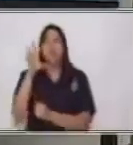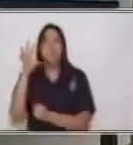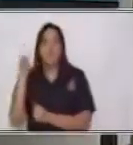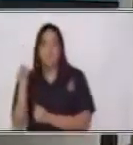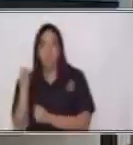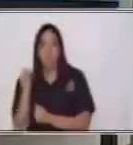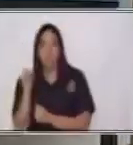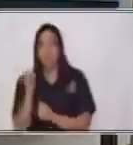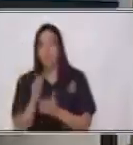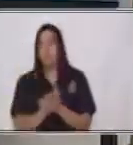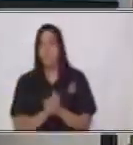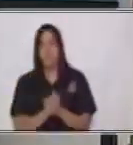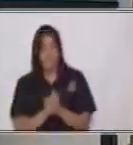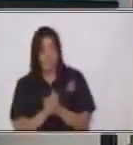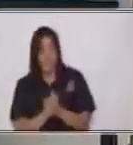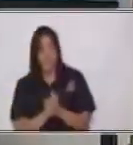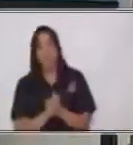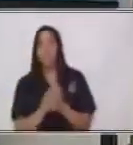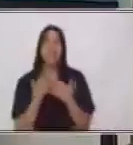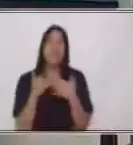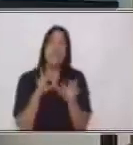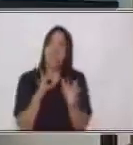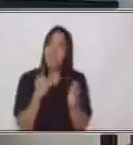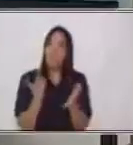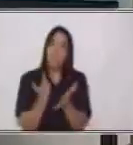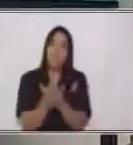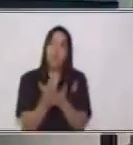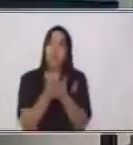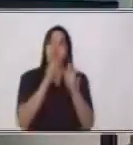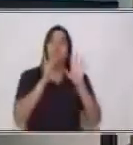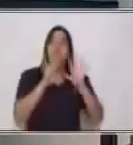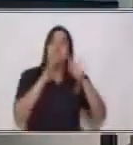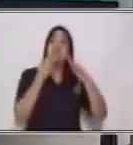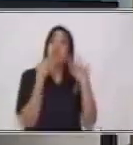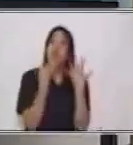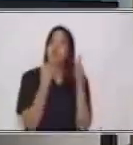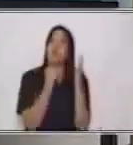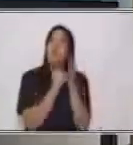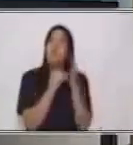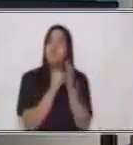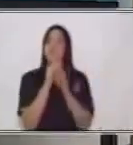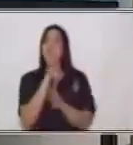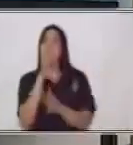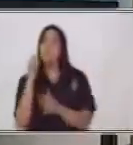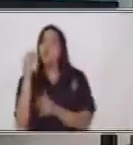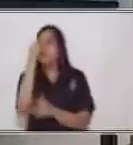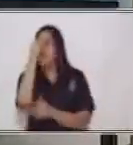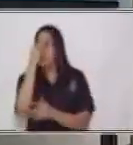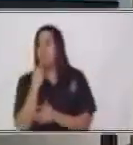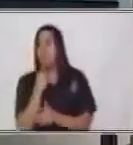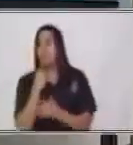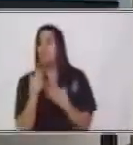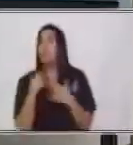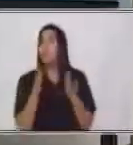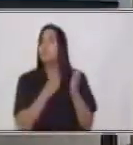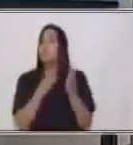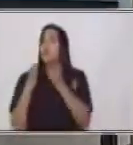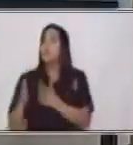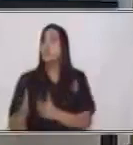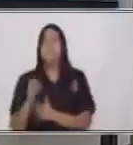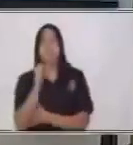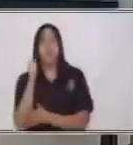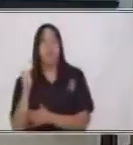18.50. Bueno, hemos pagado 18 quetzales con 50 centavos. Vamos al siguiente, hay